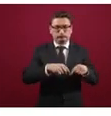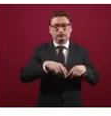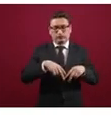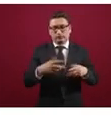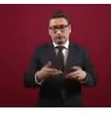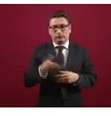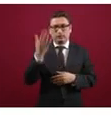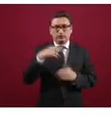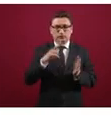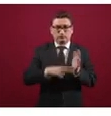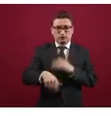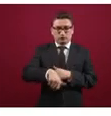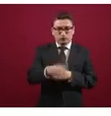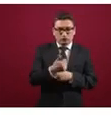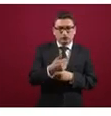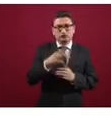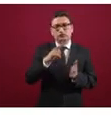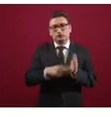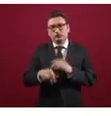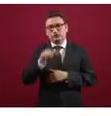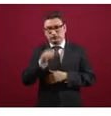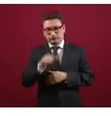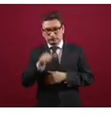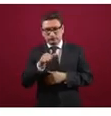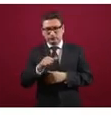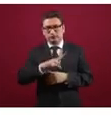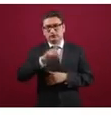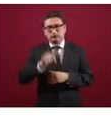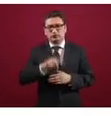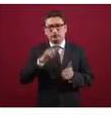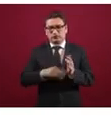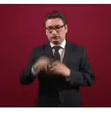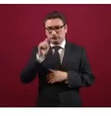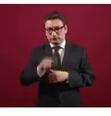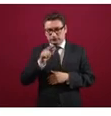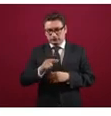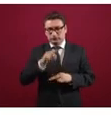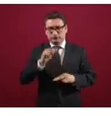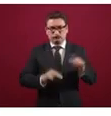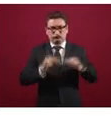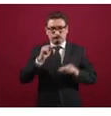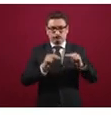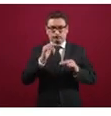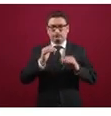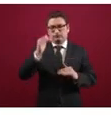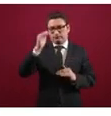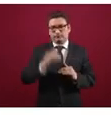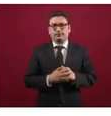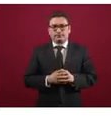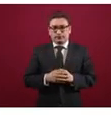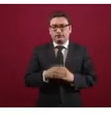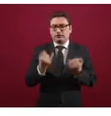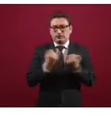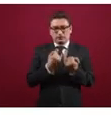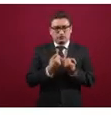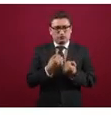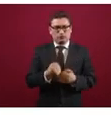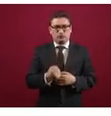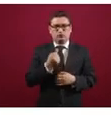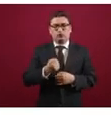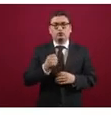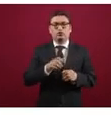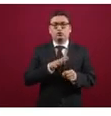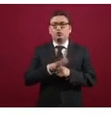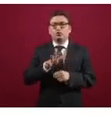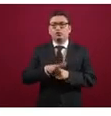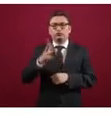repunte en 2011 después en 2016 luego en 2017 y por supuesto esto también está relacionado muy fuertemente con la búsqueda